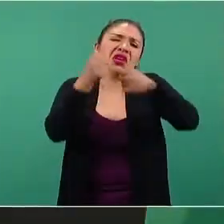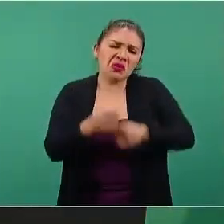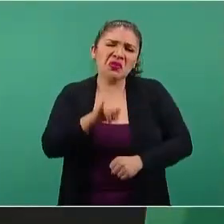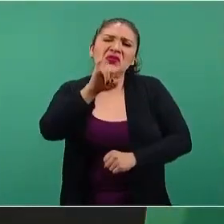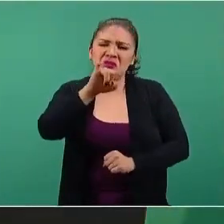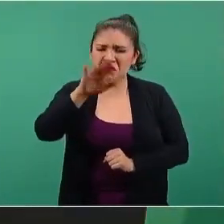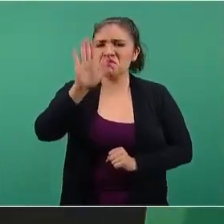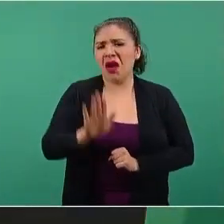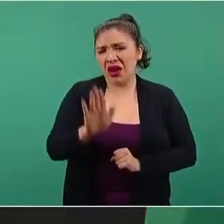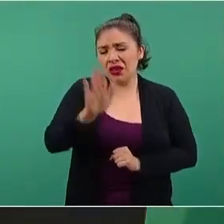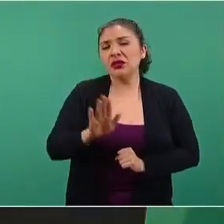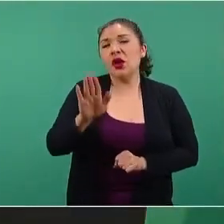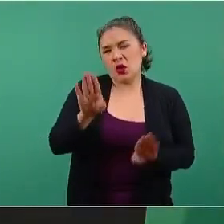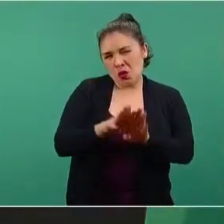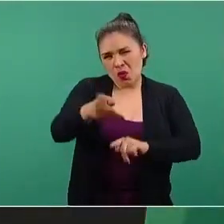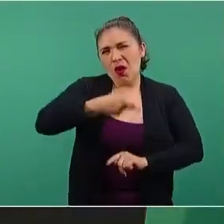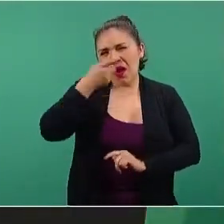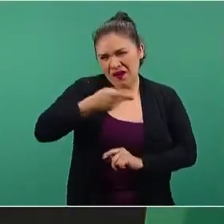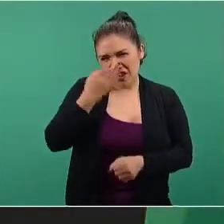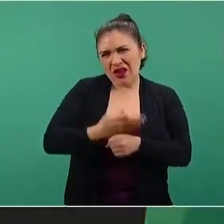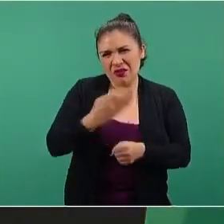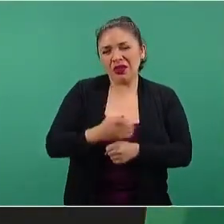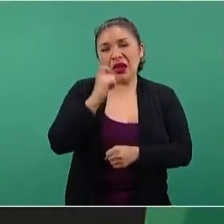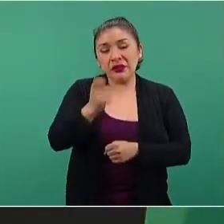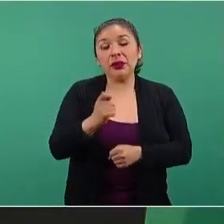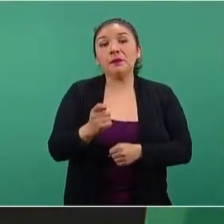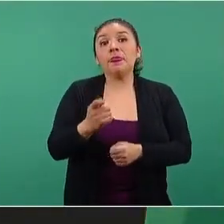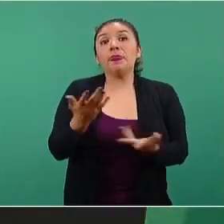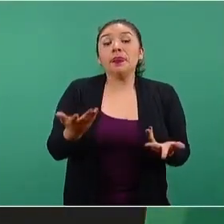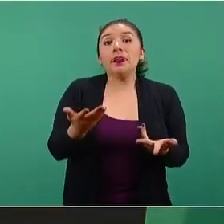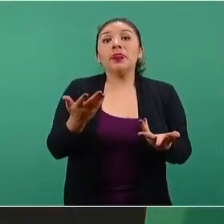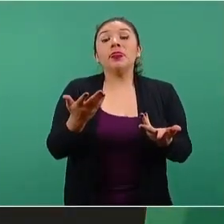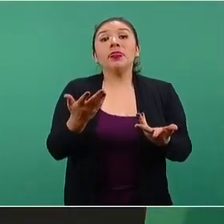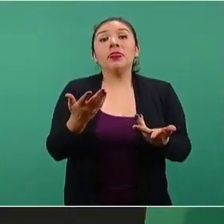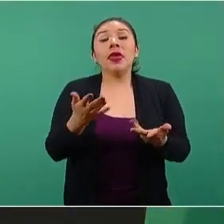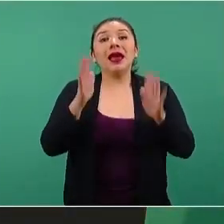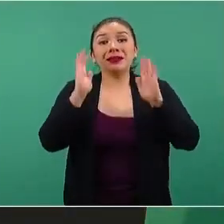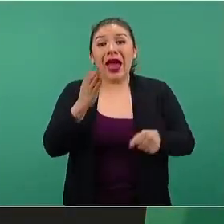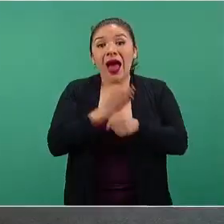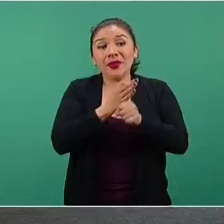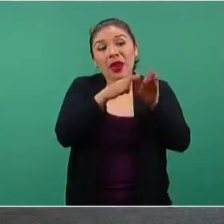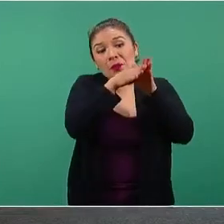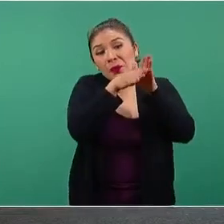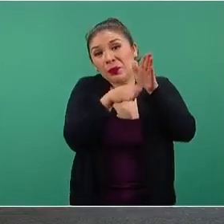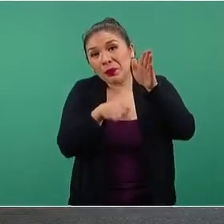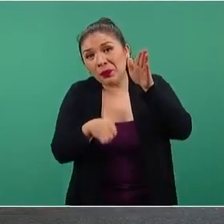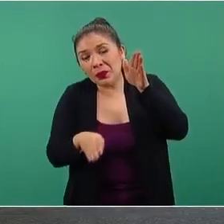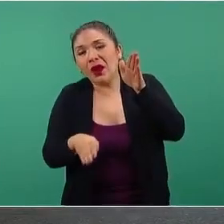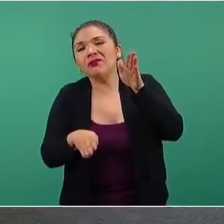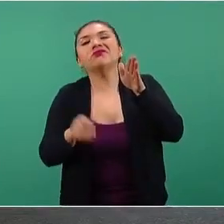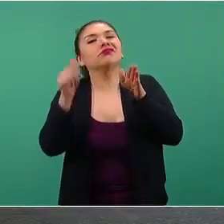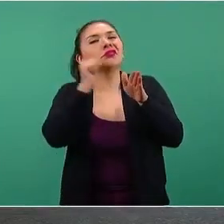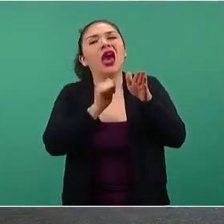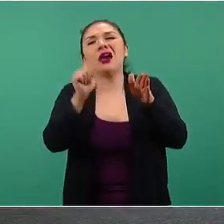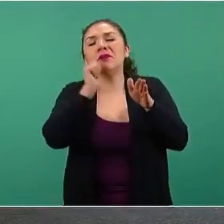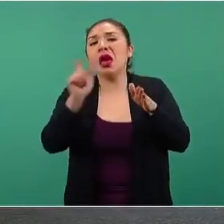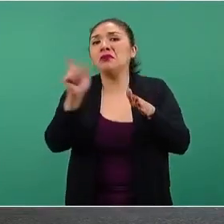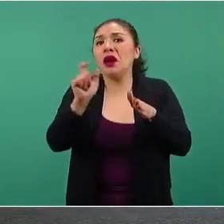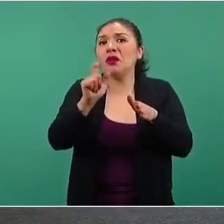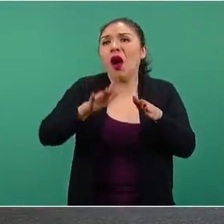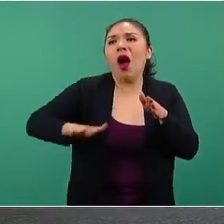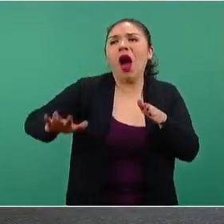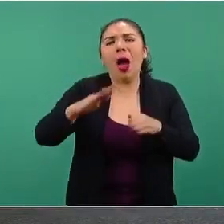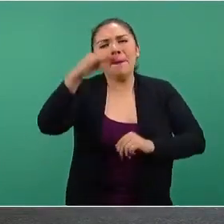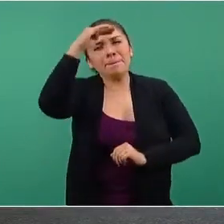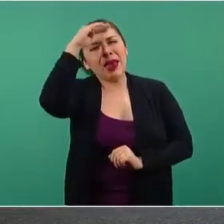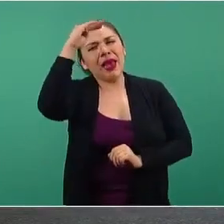como comenta usted, después de bajar, siempre, pues si empezamos a